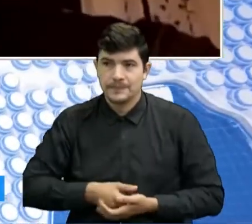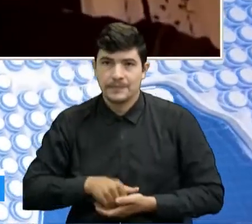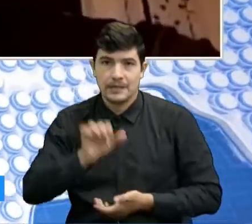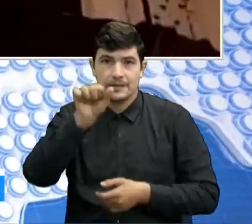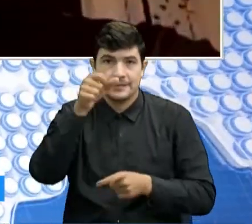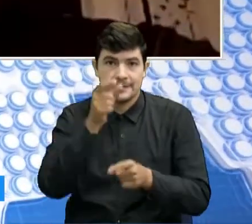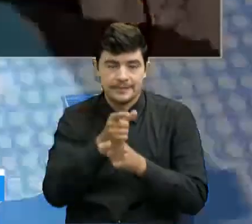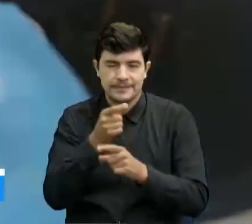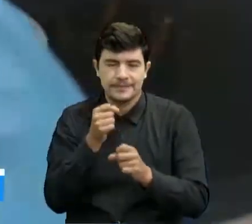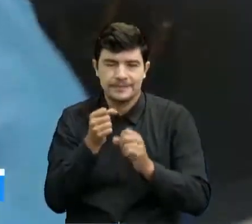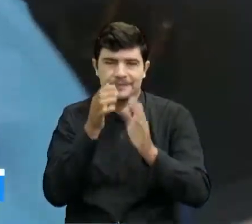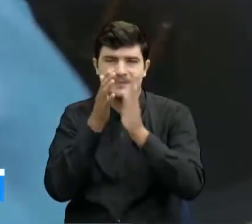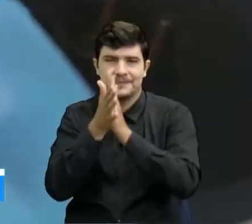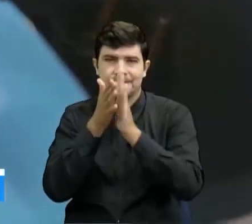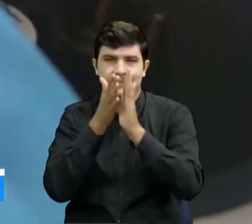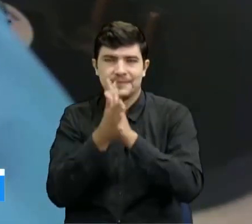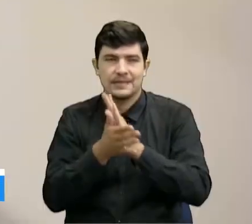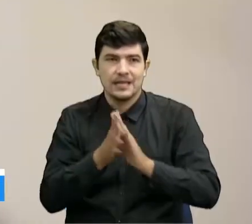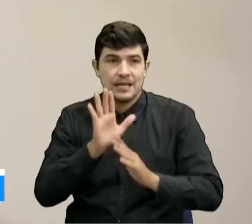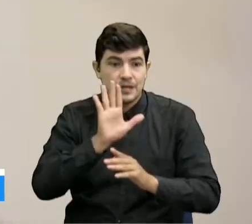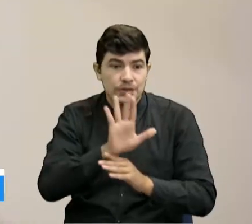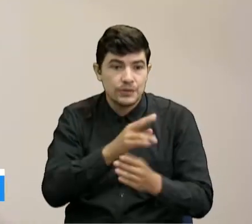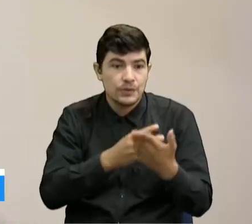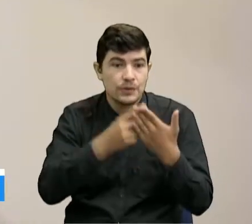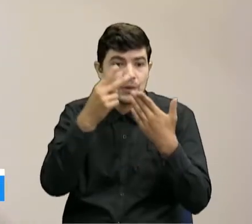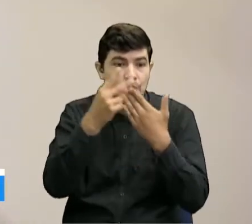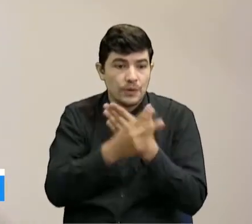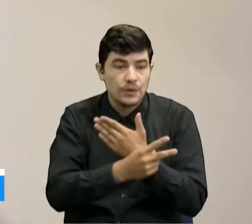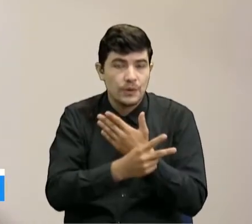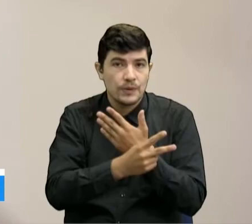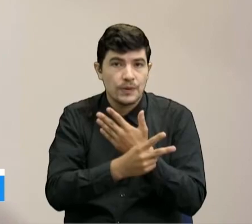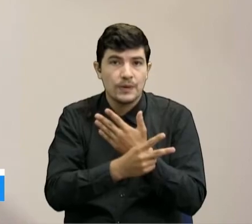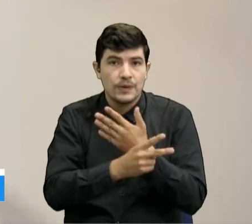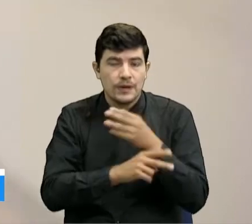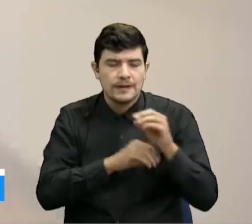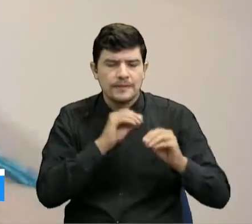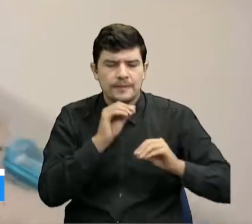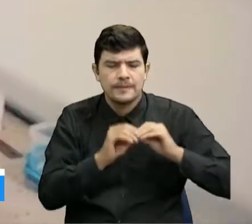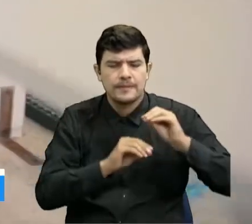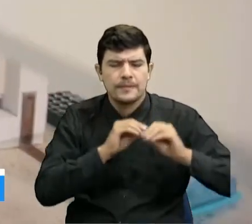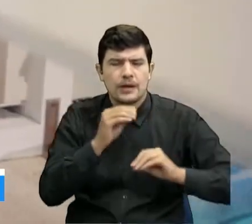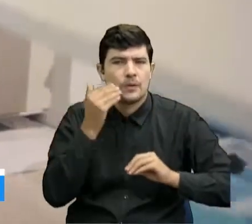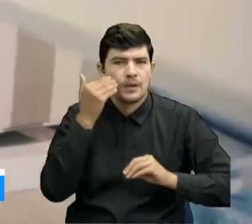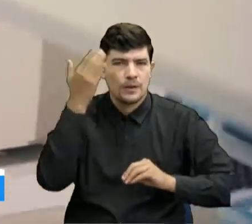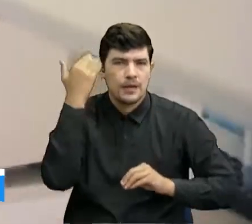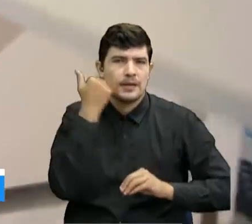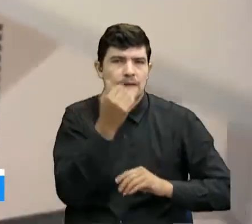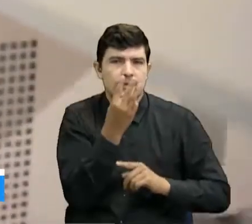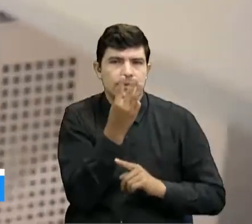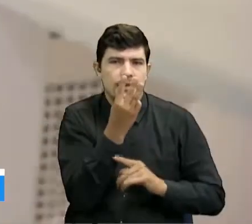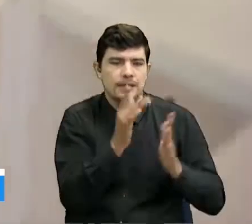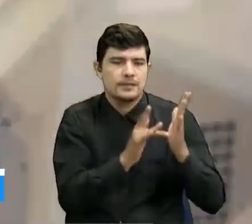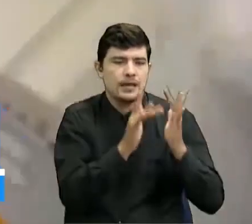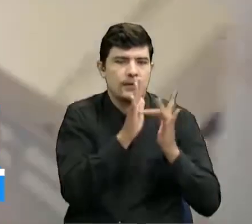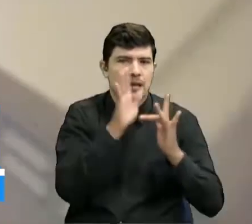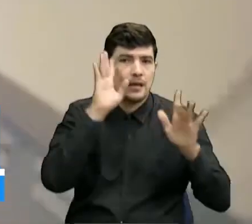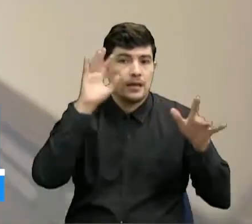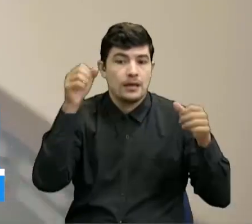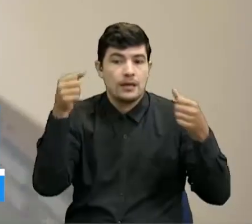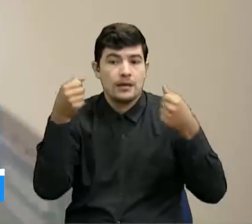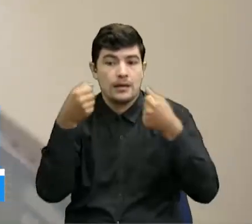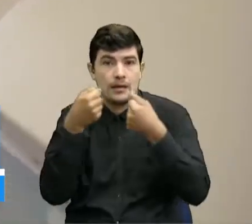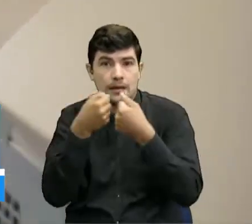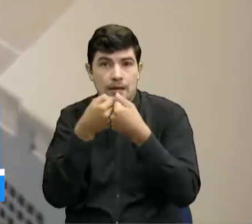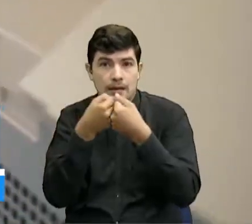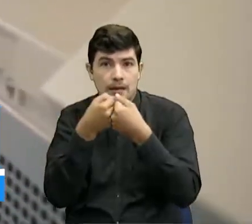Bueno, Sergio, te comento, es un proyecto que se viene realizando desde el 3 de abril, mancomunadamente